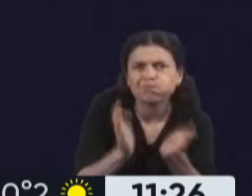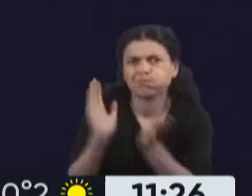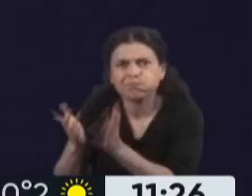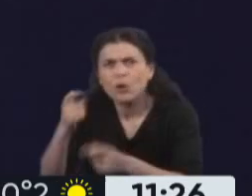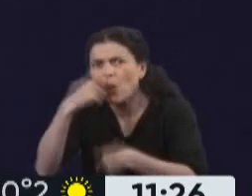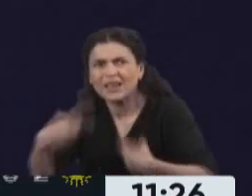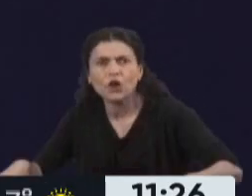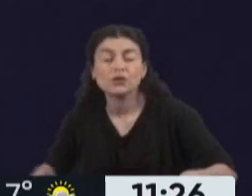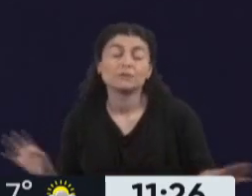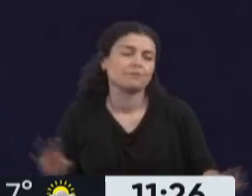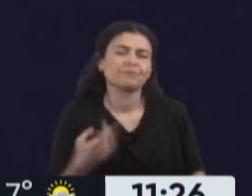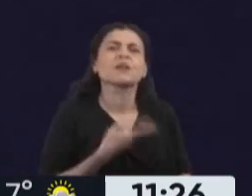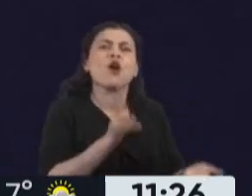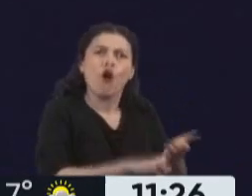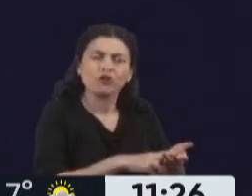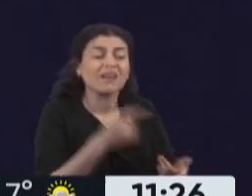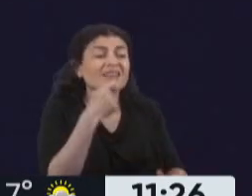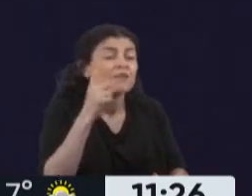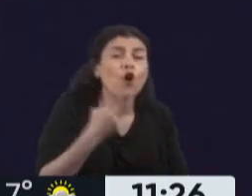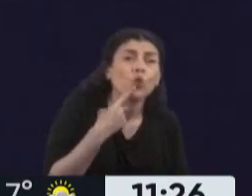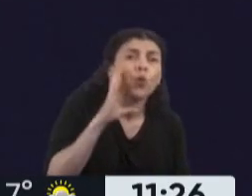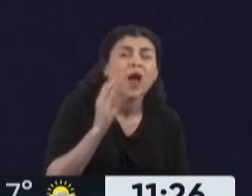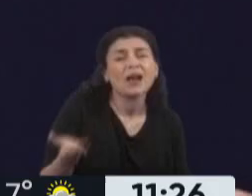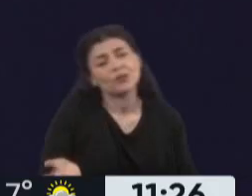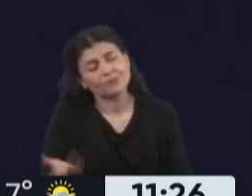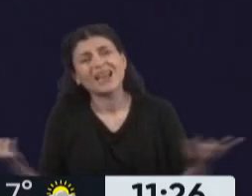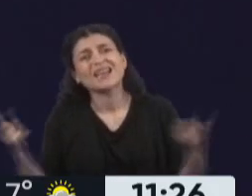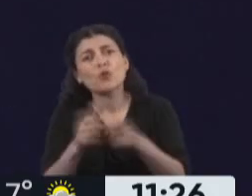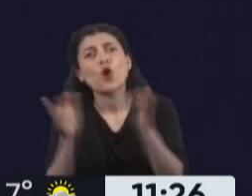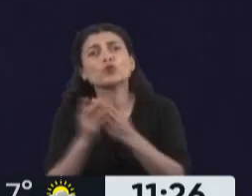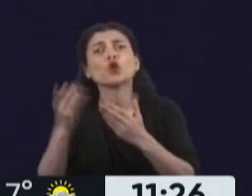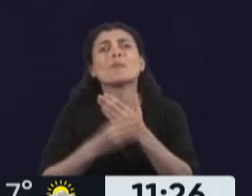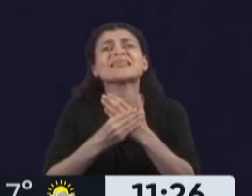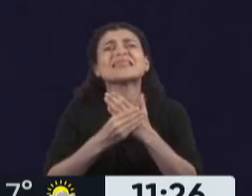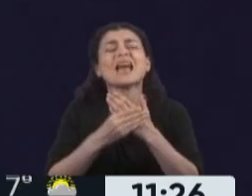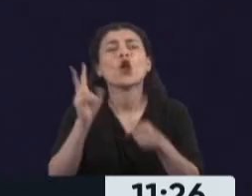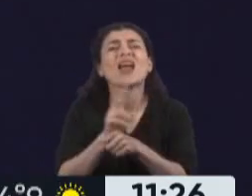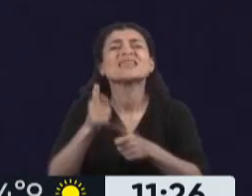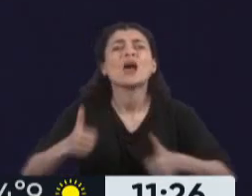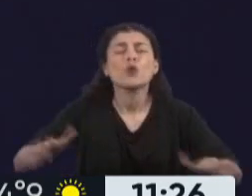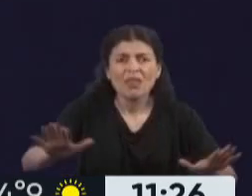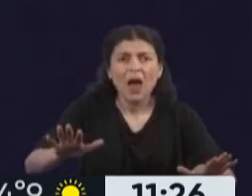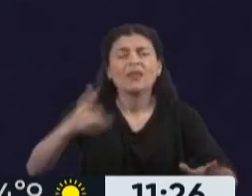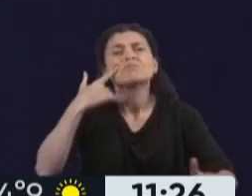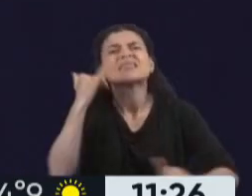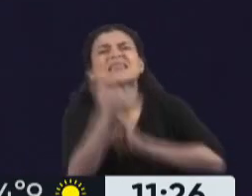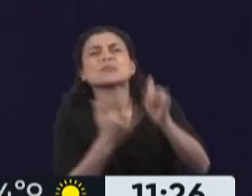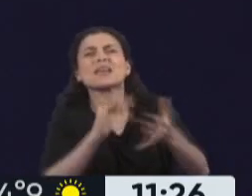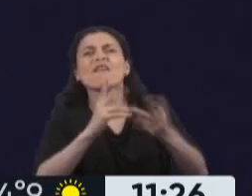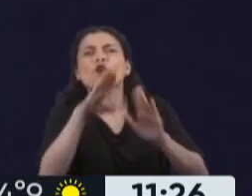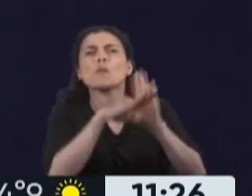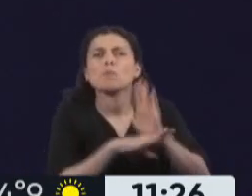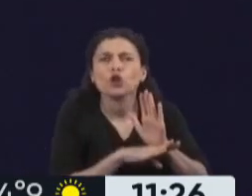le repito, lo invito a una reunión con gente del Ministerio de Seguridad para que usted le explique su plan de no violencia o de no represión. Que no le peguen a la gente, nada